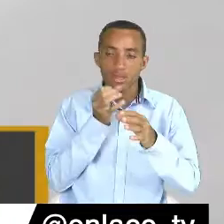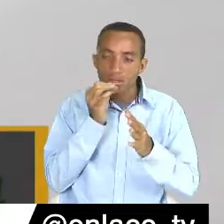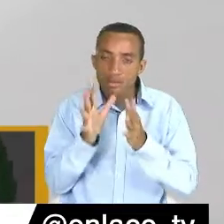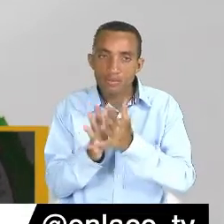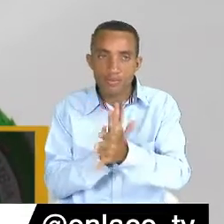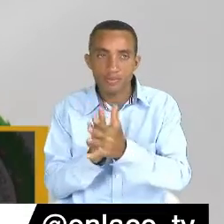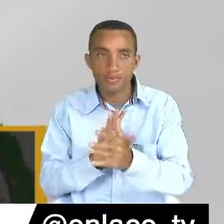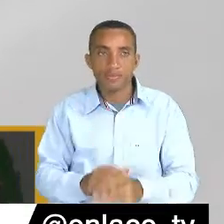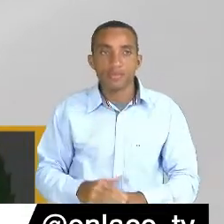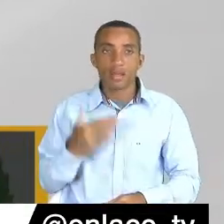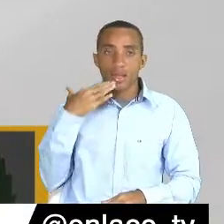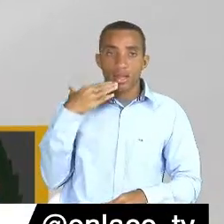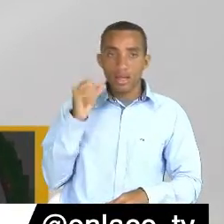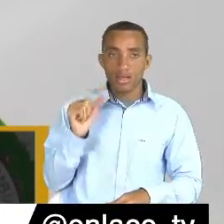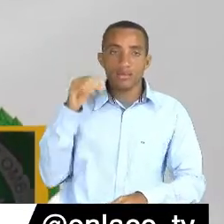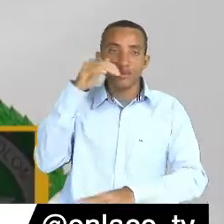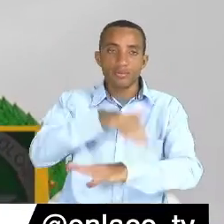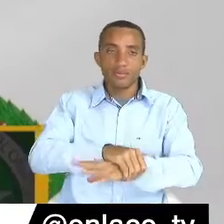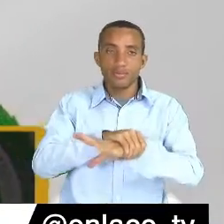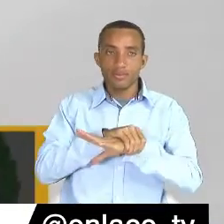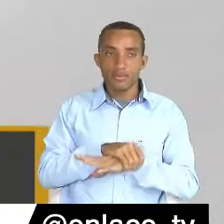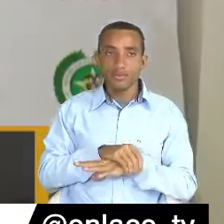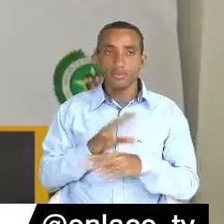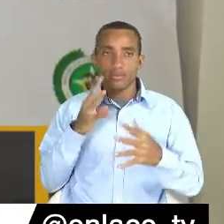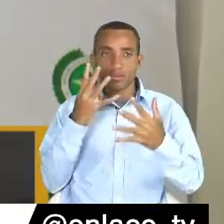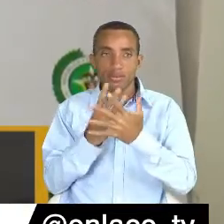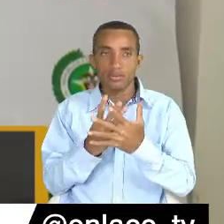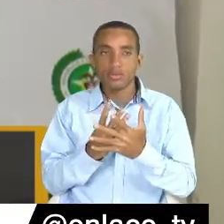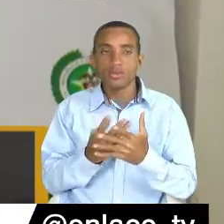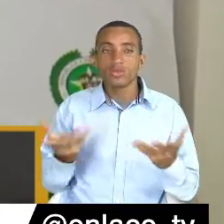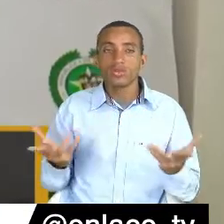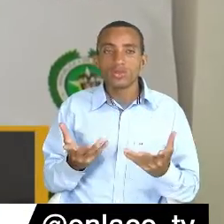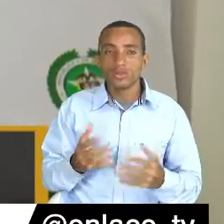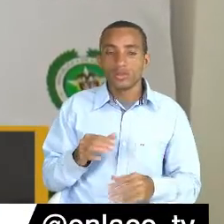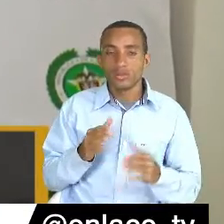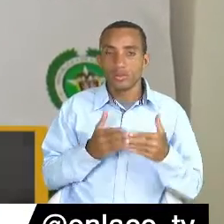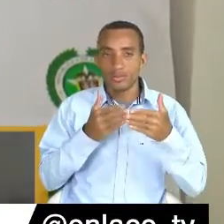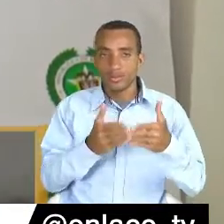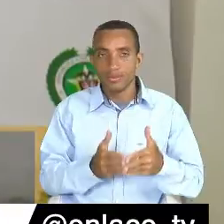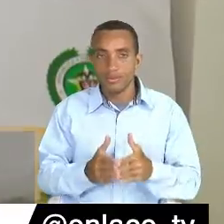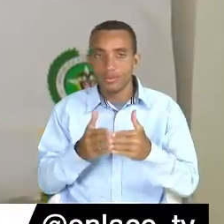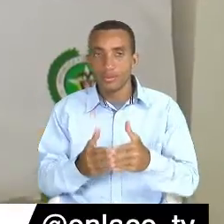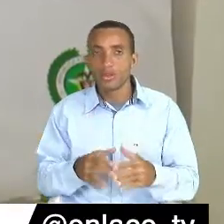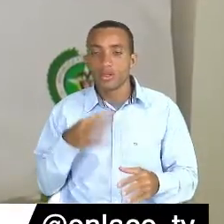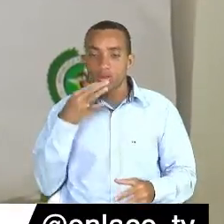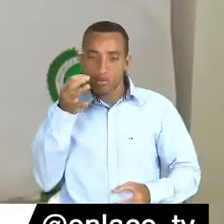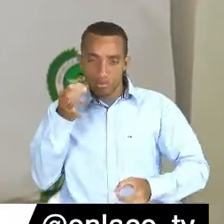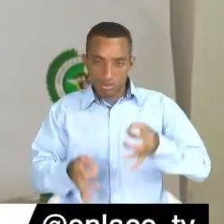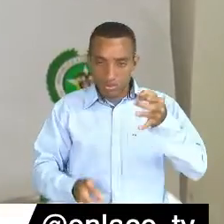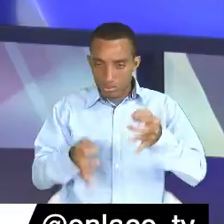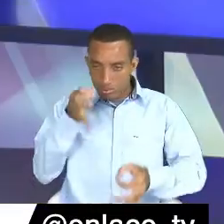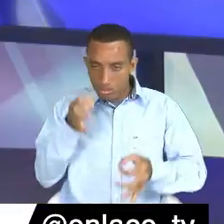se encuentra detenida en la estación de policía del Muelle y en las próximas horas será puesta ante un juez para su posterior